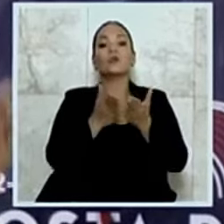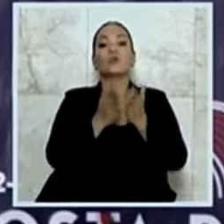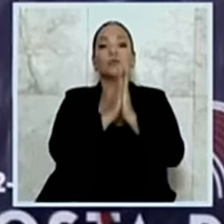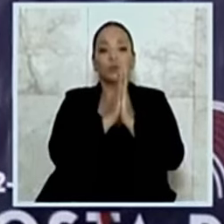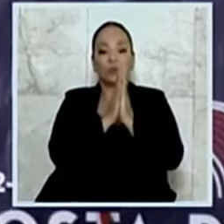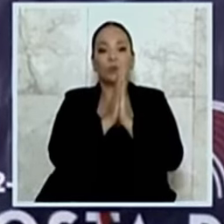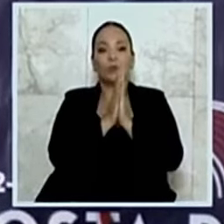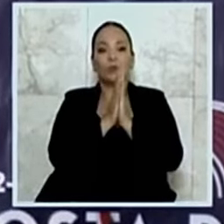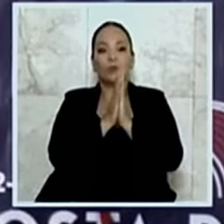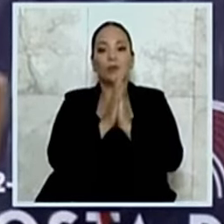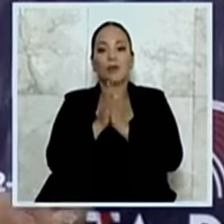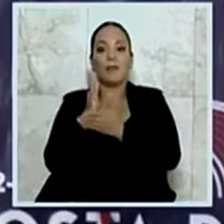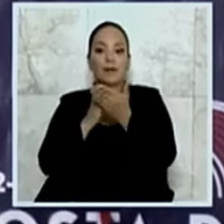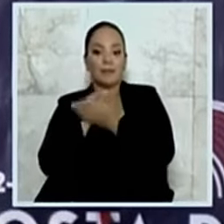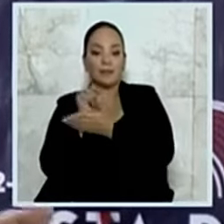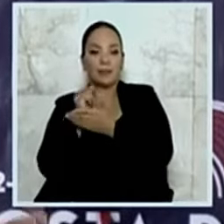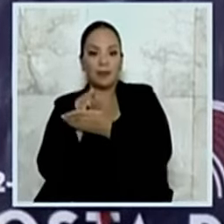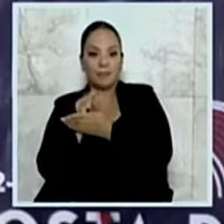tercera revisión